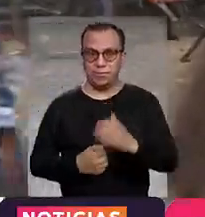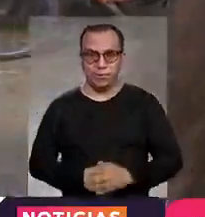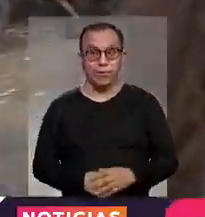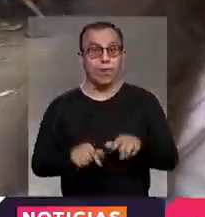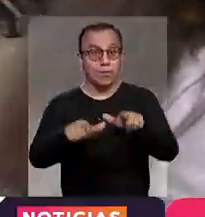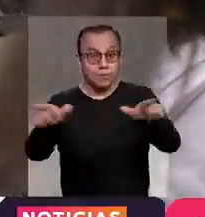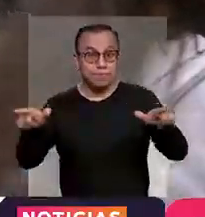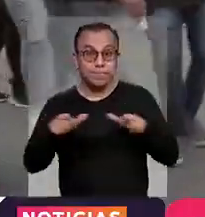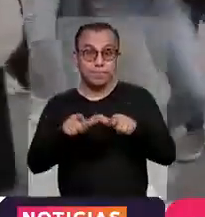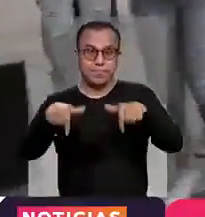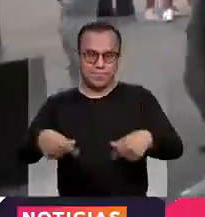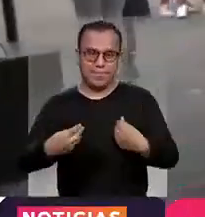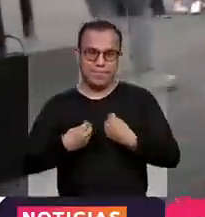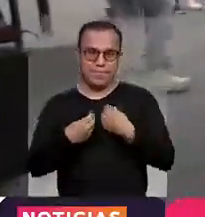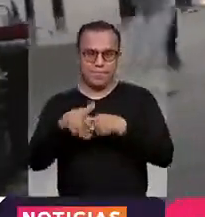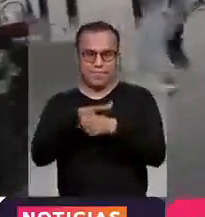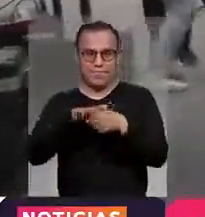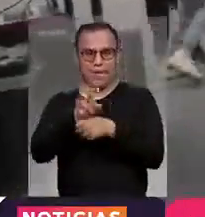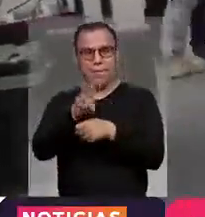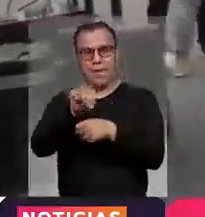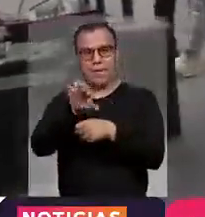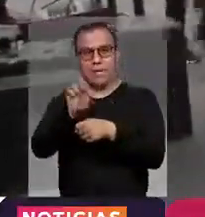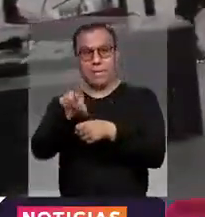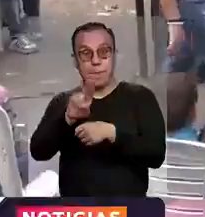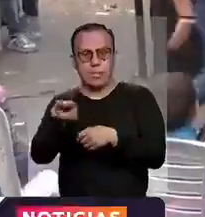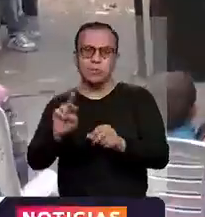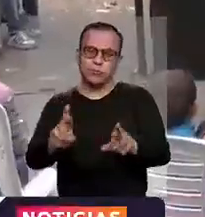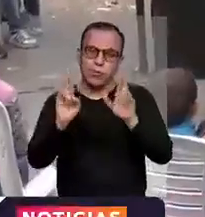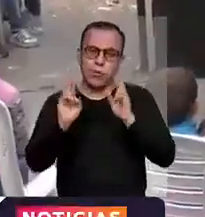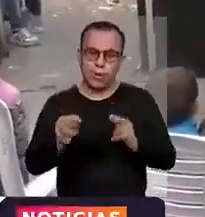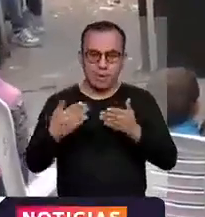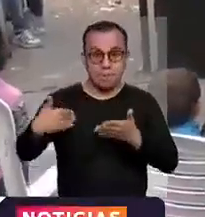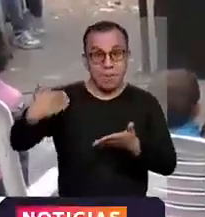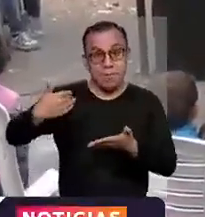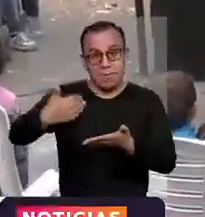habitantes del barrio María Paz esperan que estas jornadas se puedan realizar con mayor frecuencia.